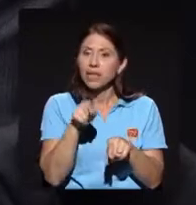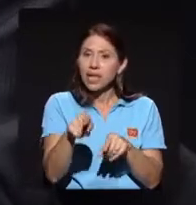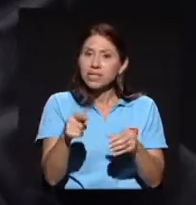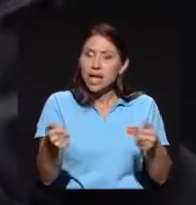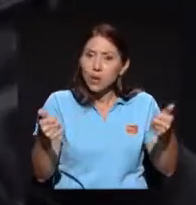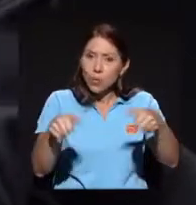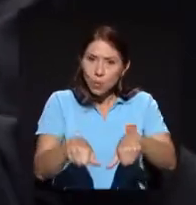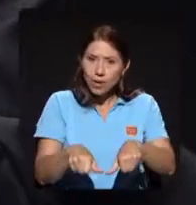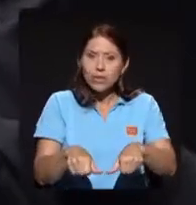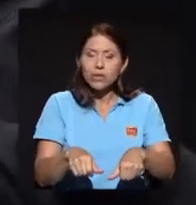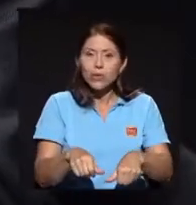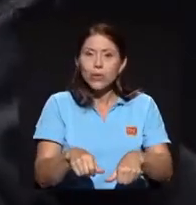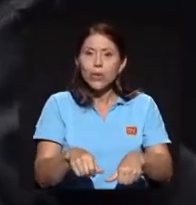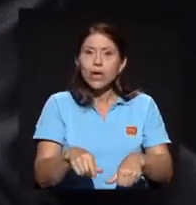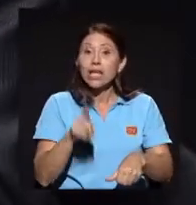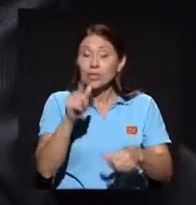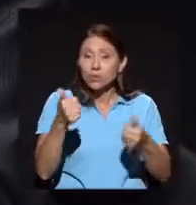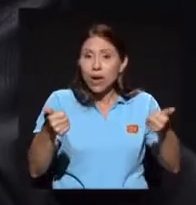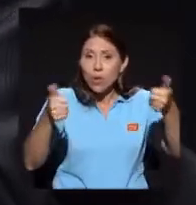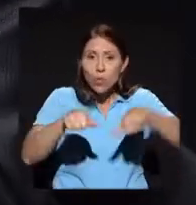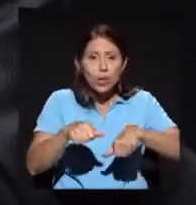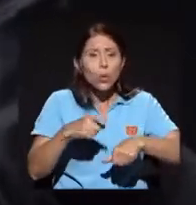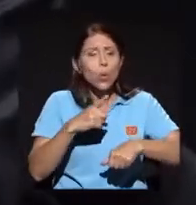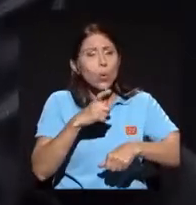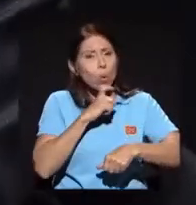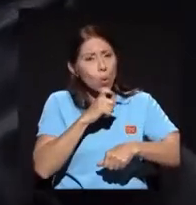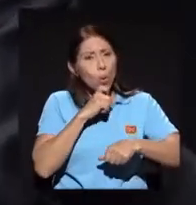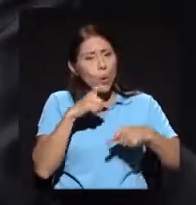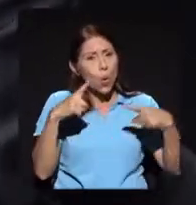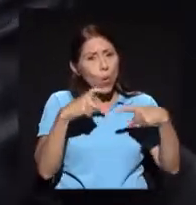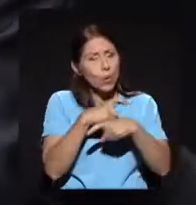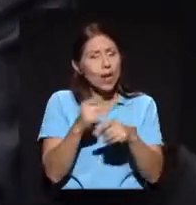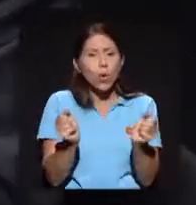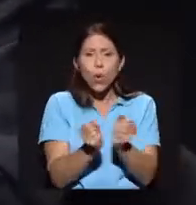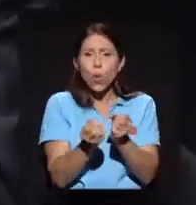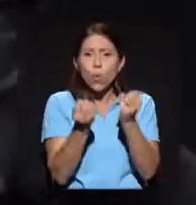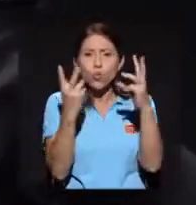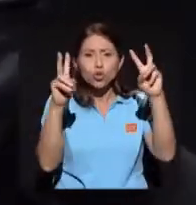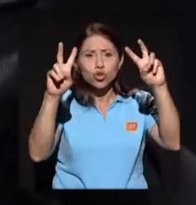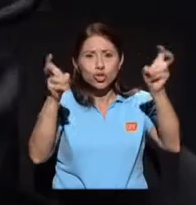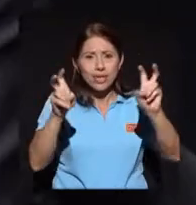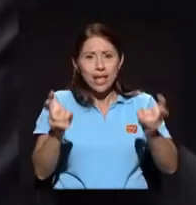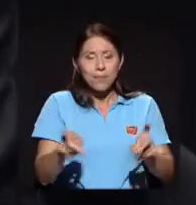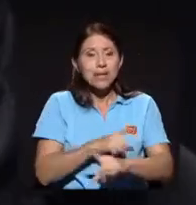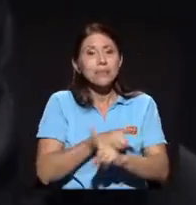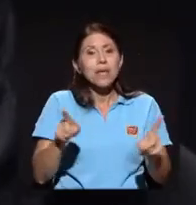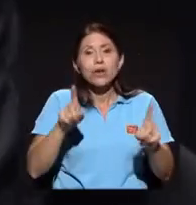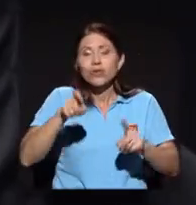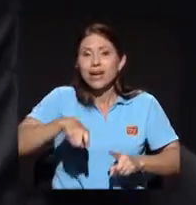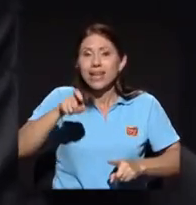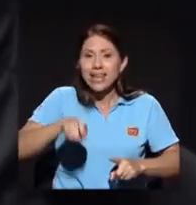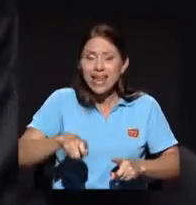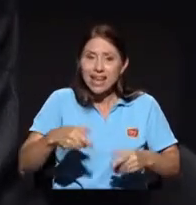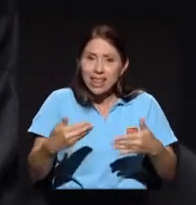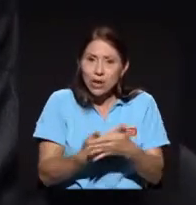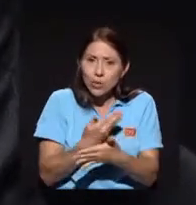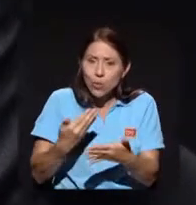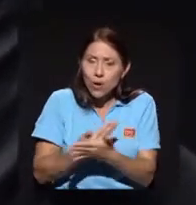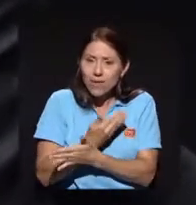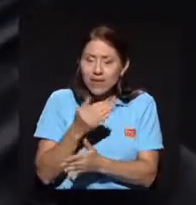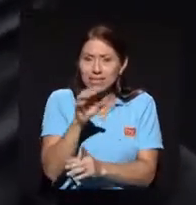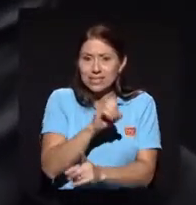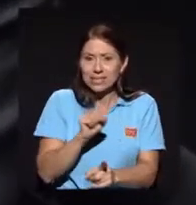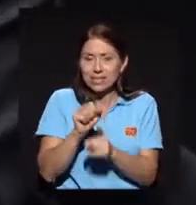es un acuerdo complejo con muchos temas pero en el fondo requiere de nuevos ejercicios